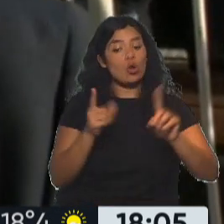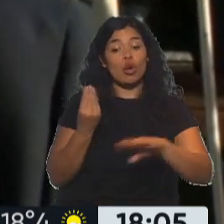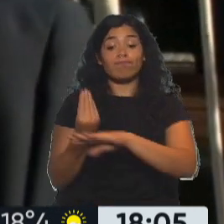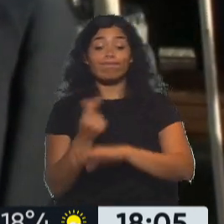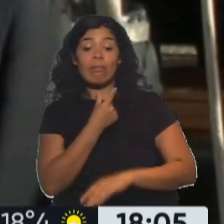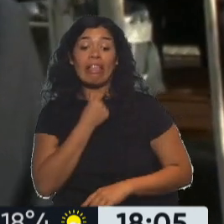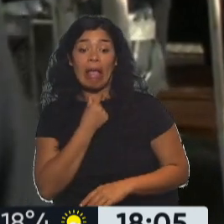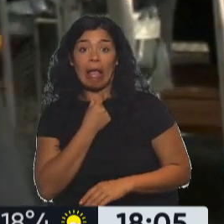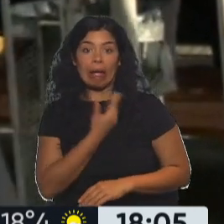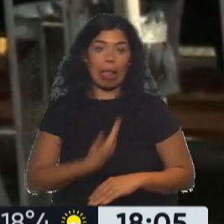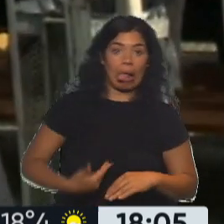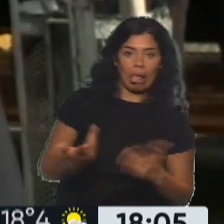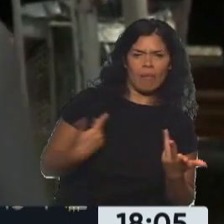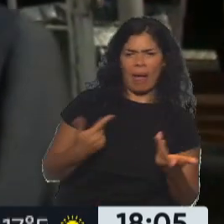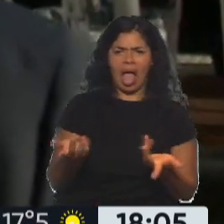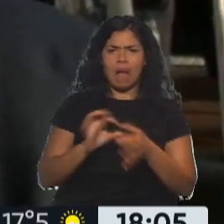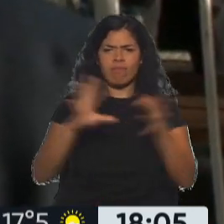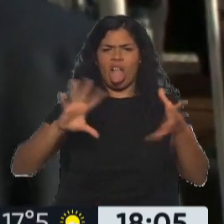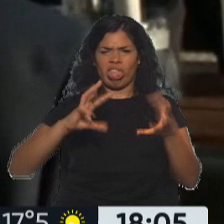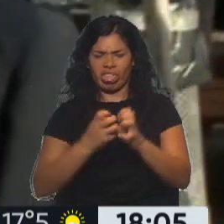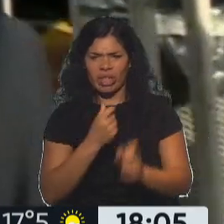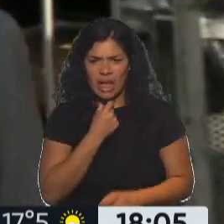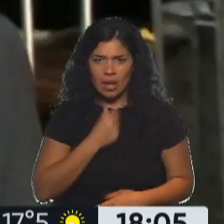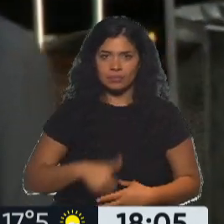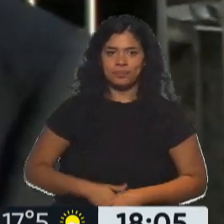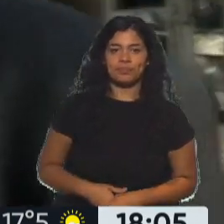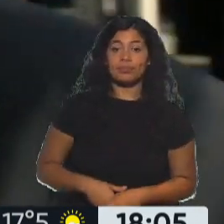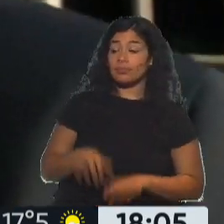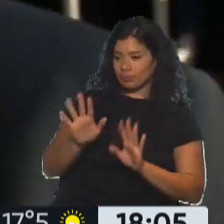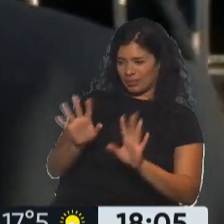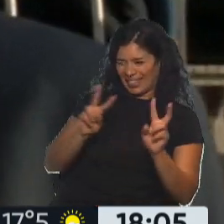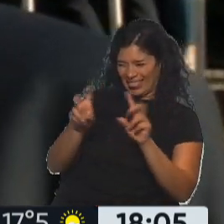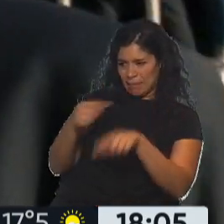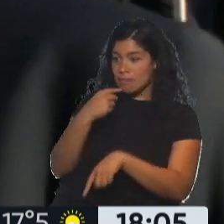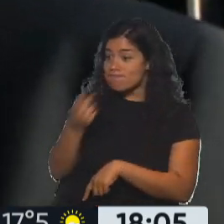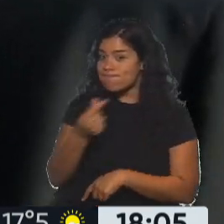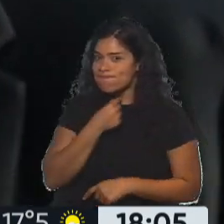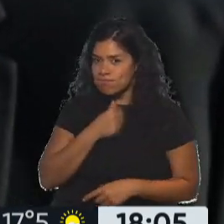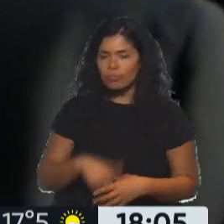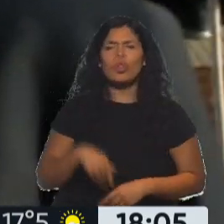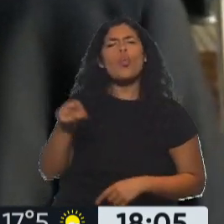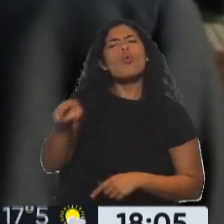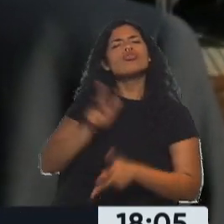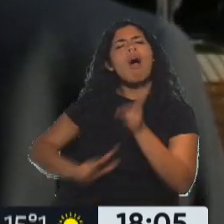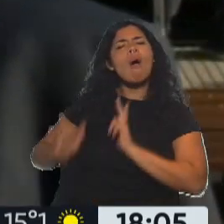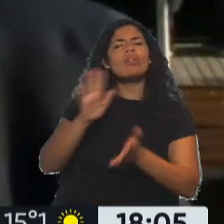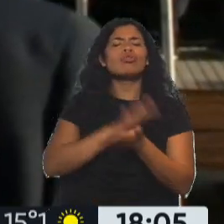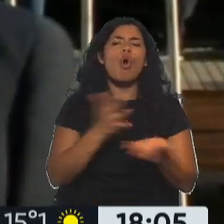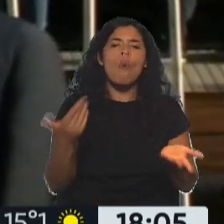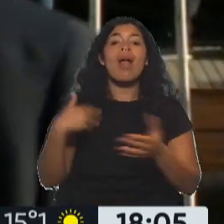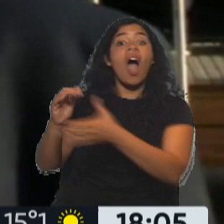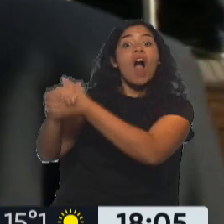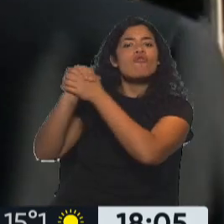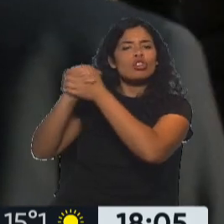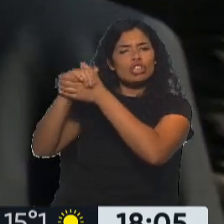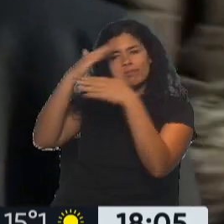sistema democrático para expresar ideas dictatoriales, ¿no? En eso te quería consultar. Digo, vos hablás de reivindicar la figura de Alfonsín y, sin